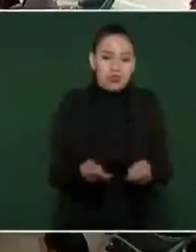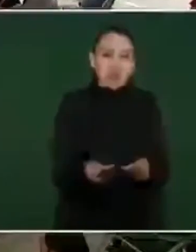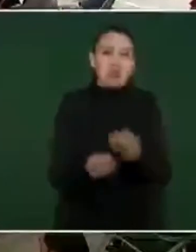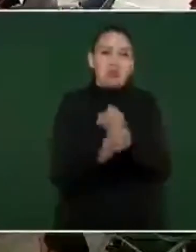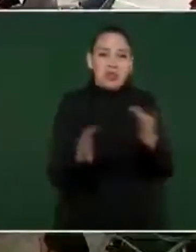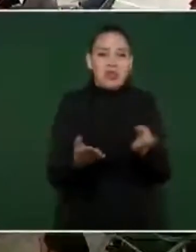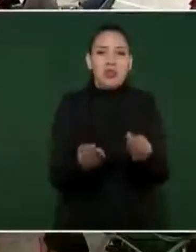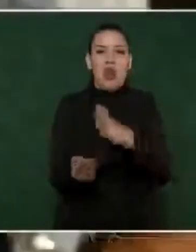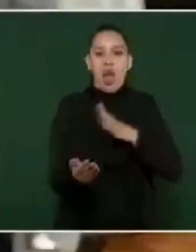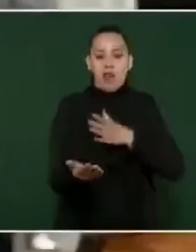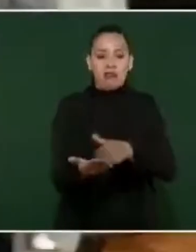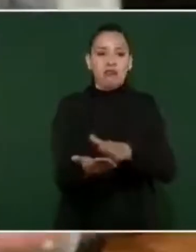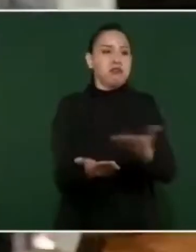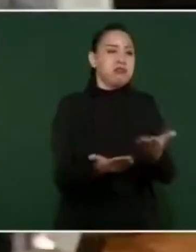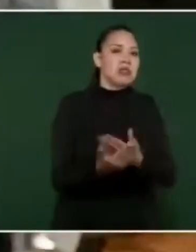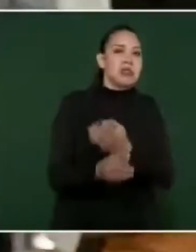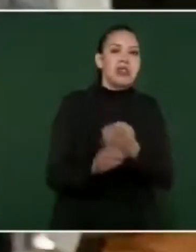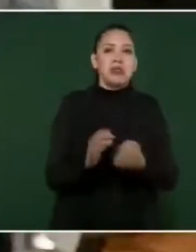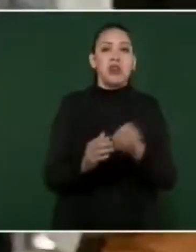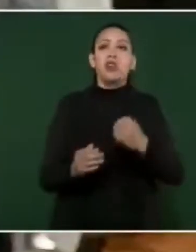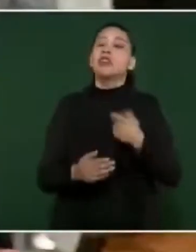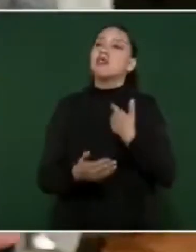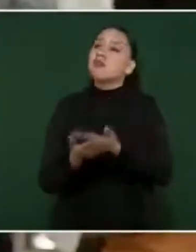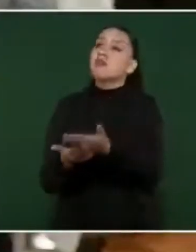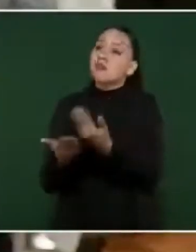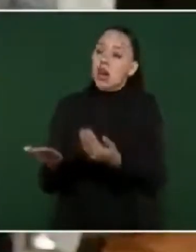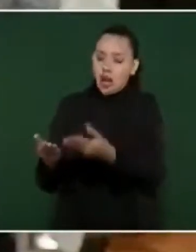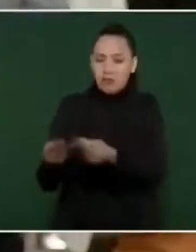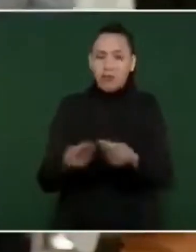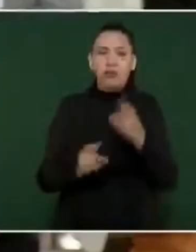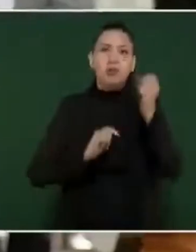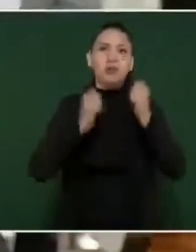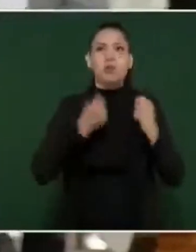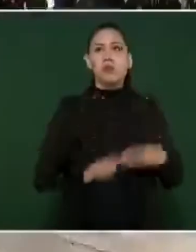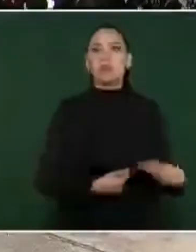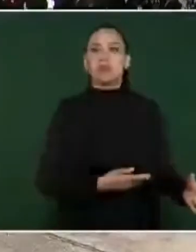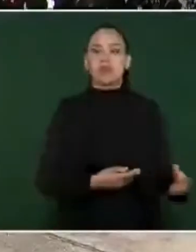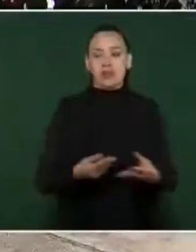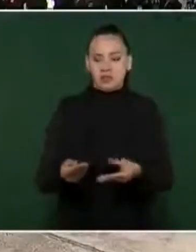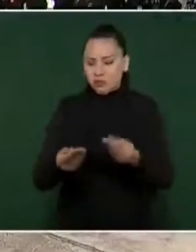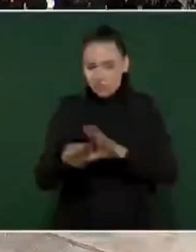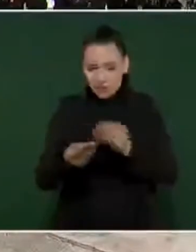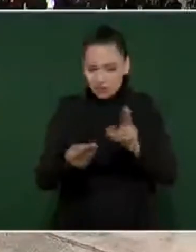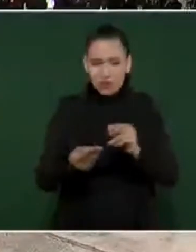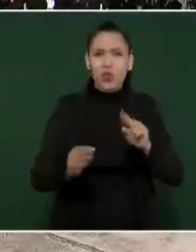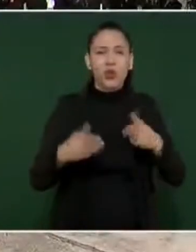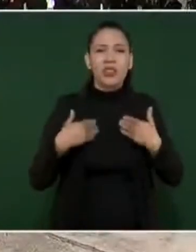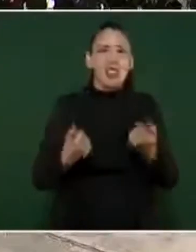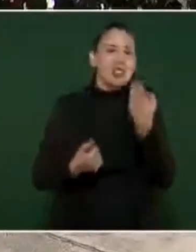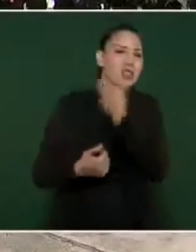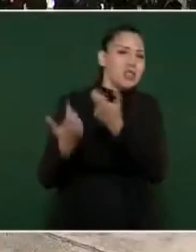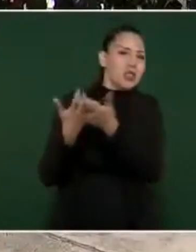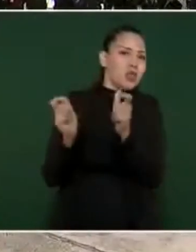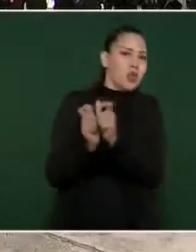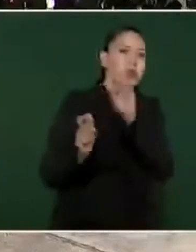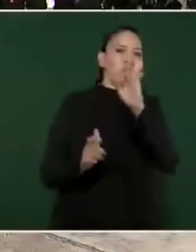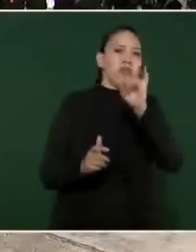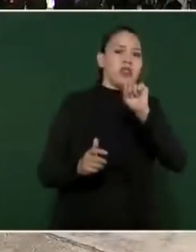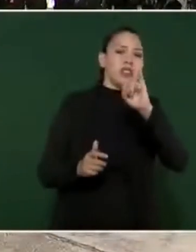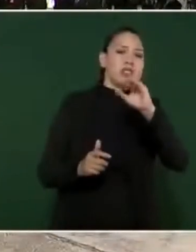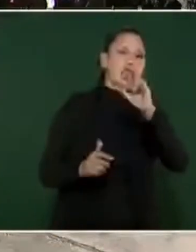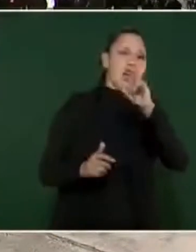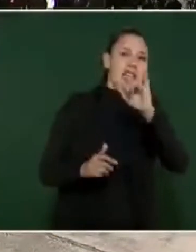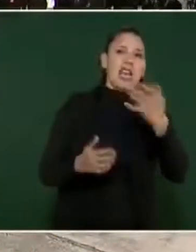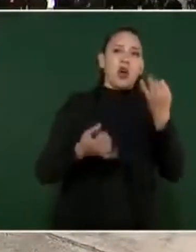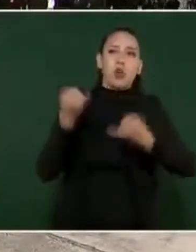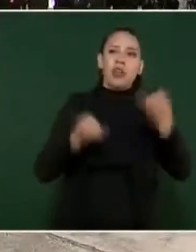la Fiscalía y la Comisión de Víctimas, todo lo que tuve que pasar, presidente. Entonces ha habido mucha desinformación, espero de verdad justicia y que ya